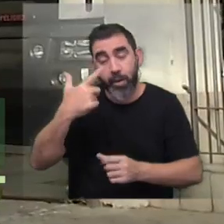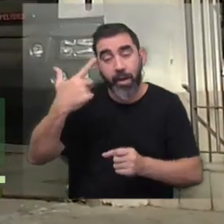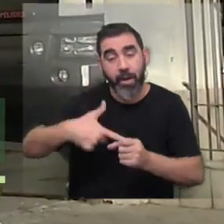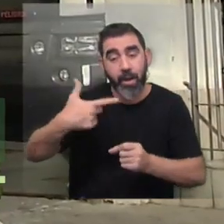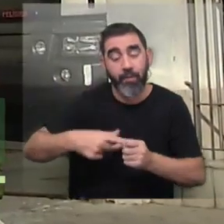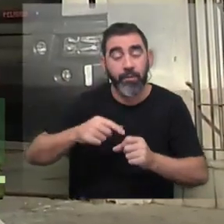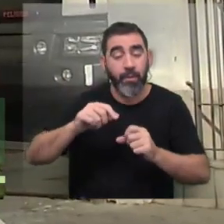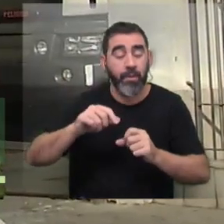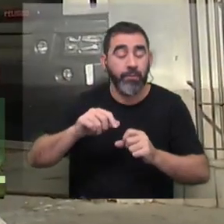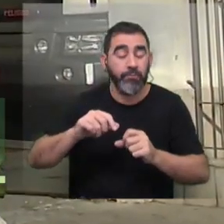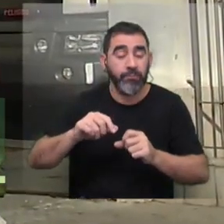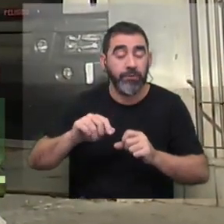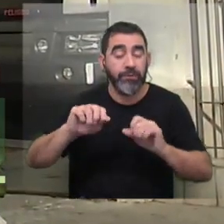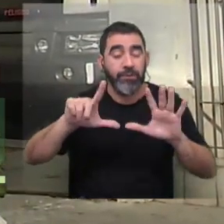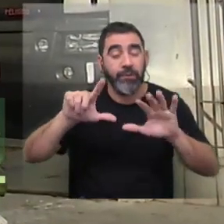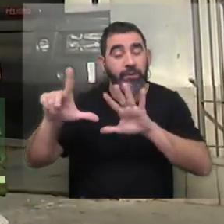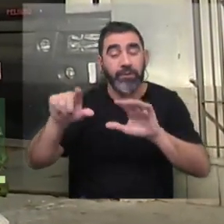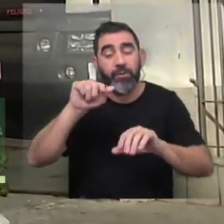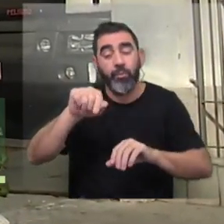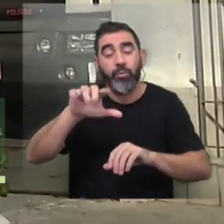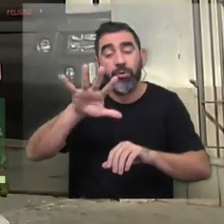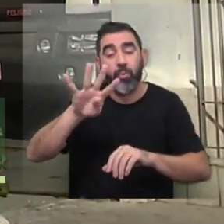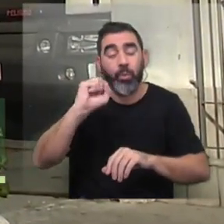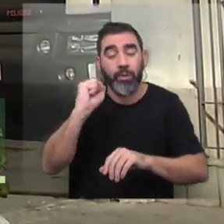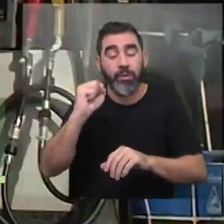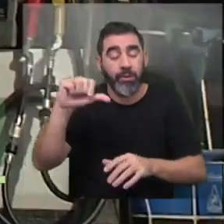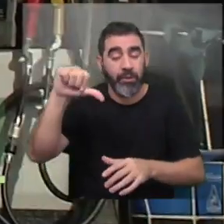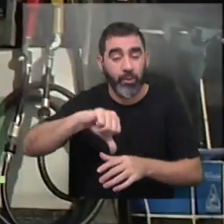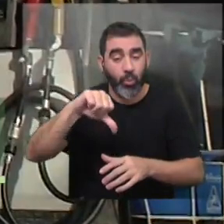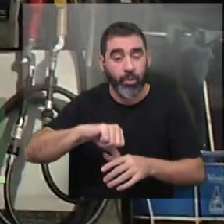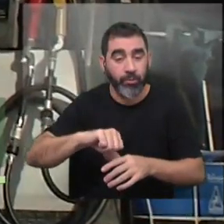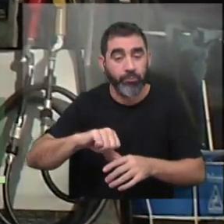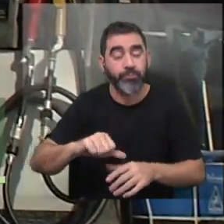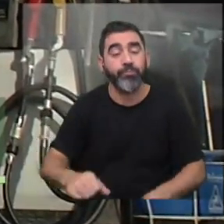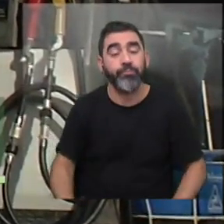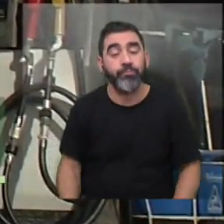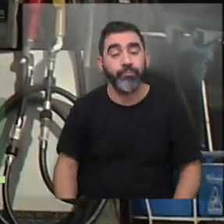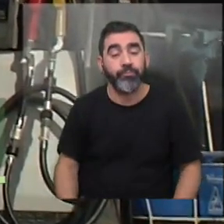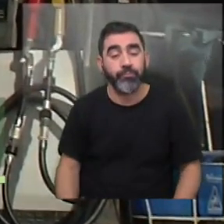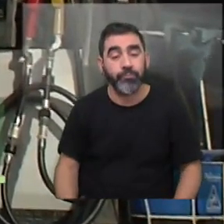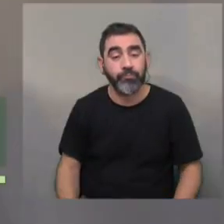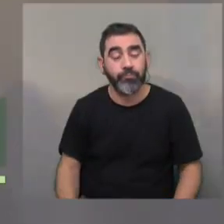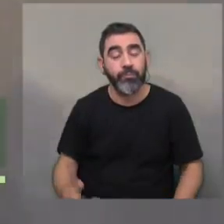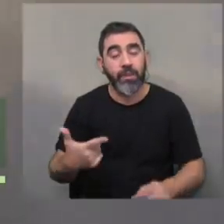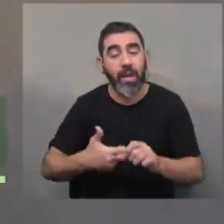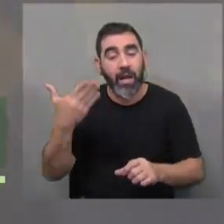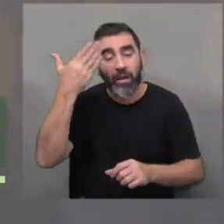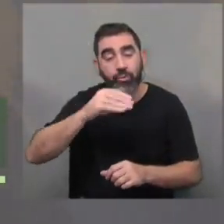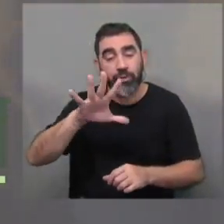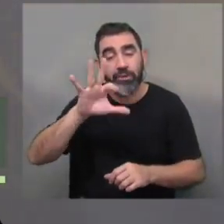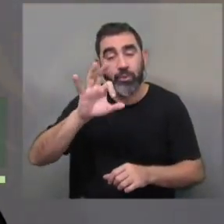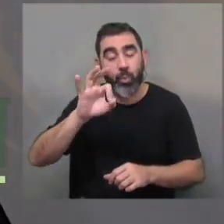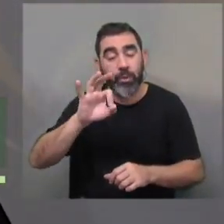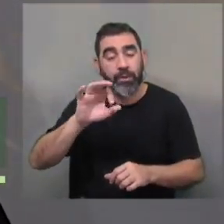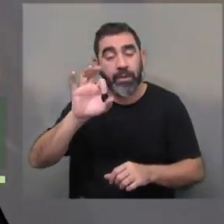super 95 7754 lro como precio máximo de venta al público el gasoil 50s